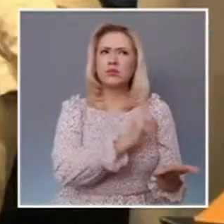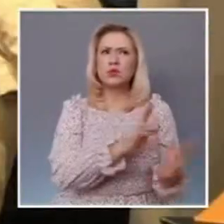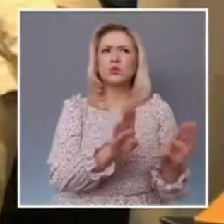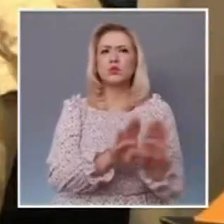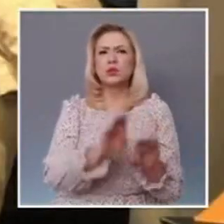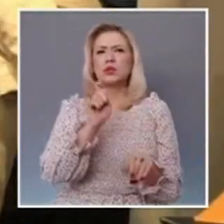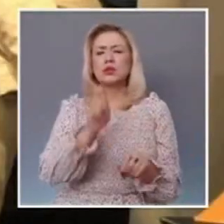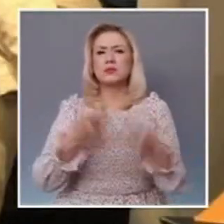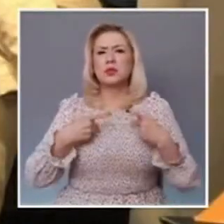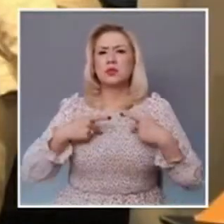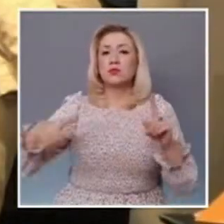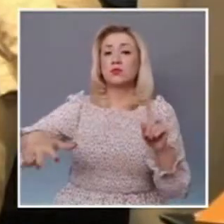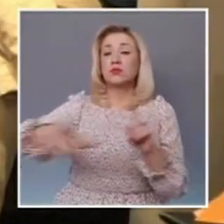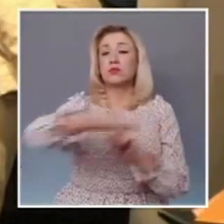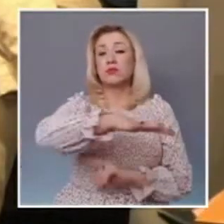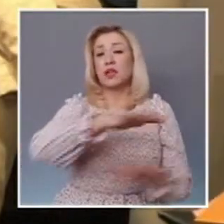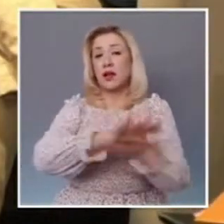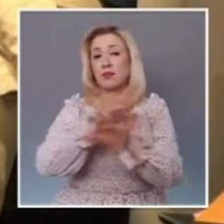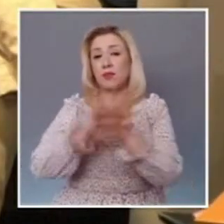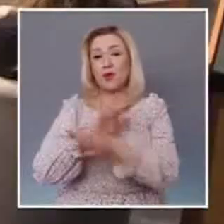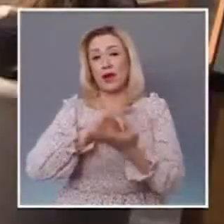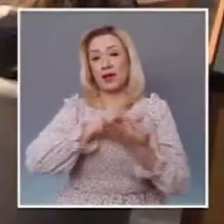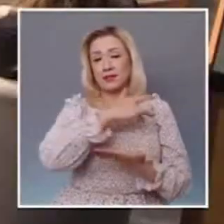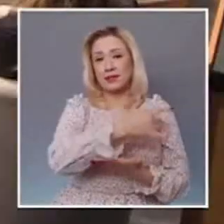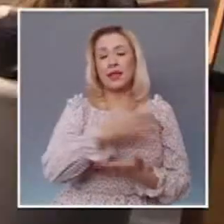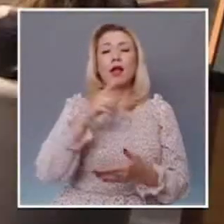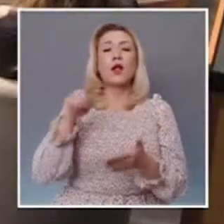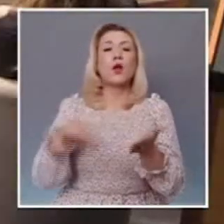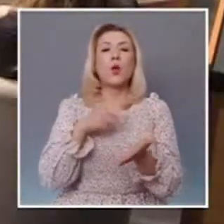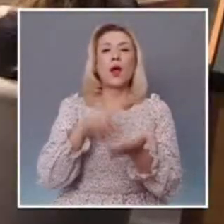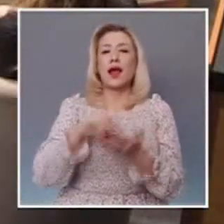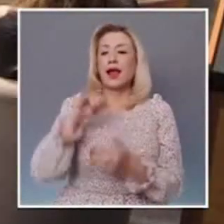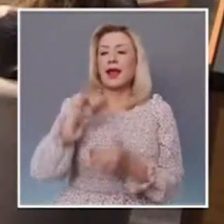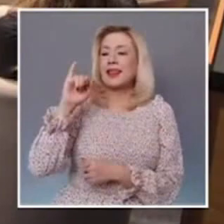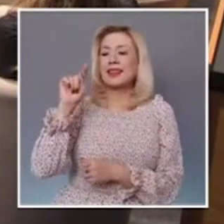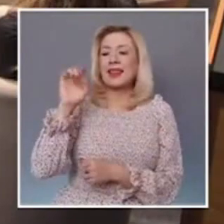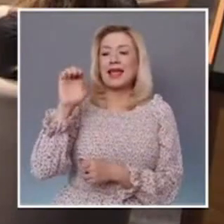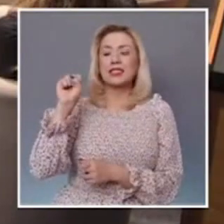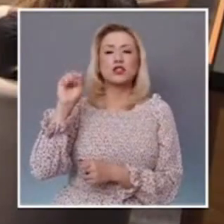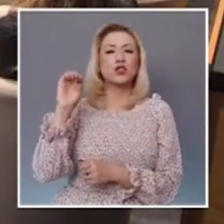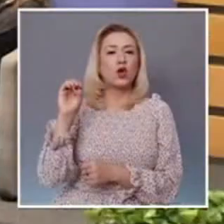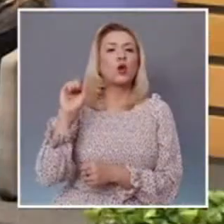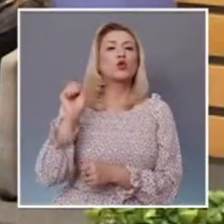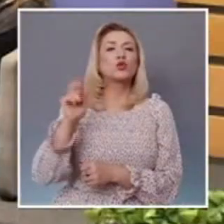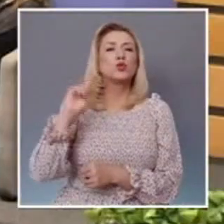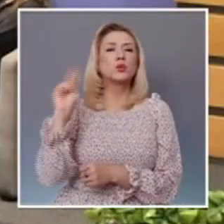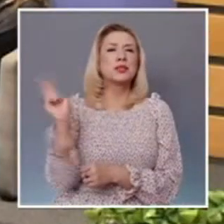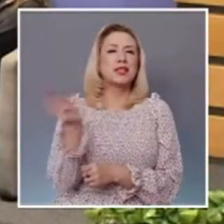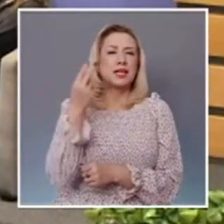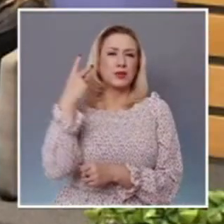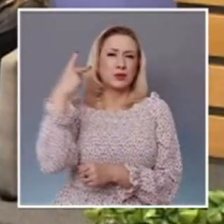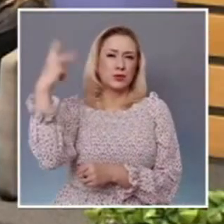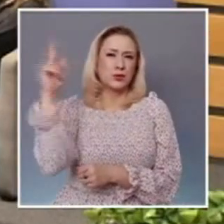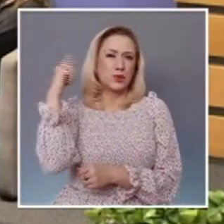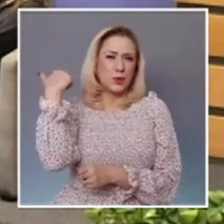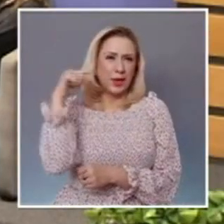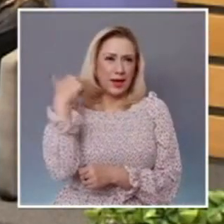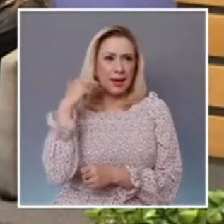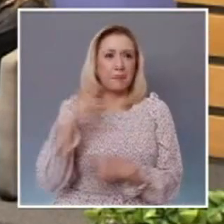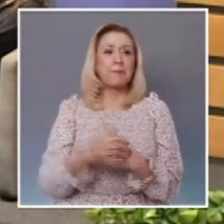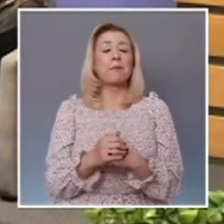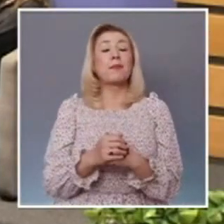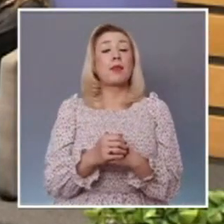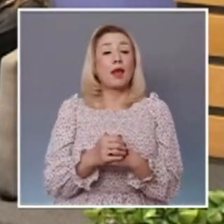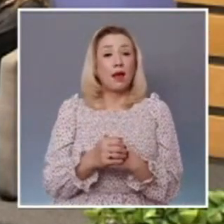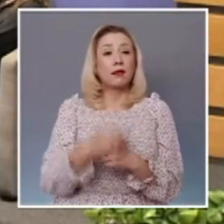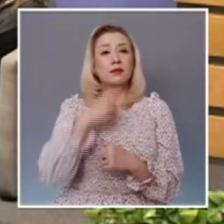evento que se llevó a cabo en el ITESO, Universidad Jesuita de Guadalajara. La ministra Ríos Farjat habló de las resoluciones que ha emitido la